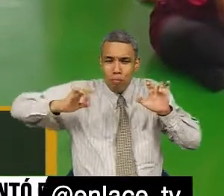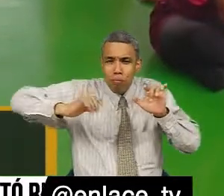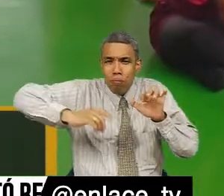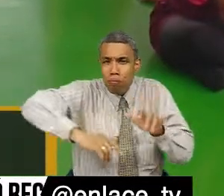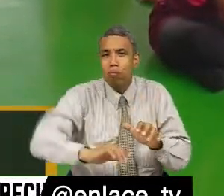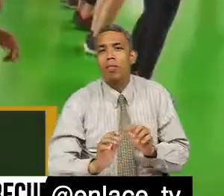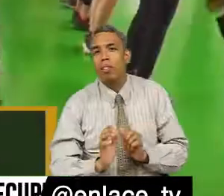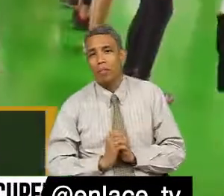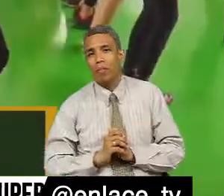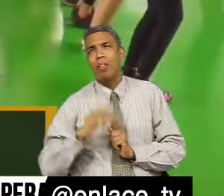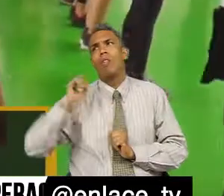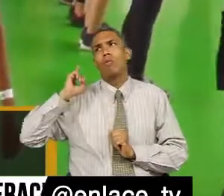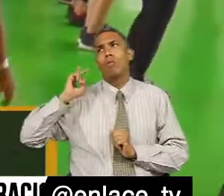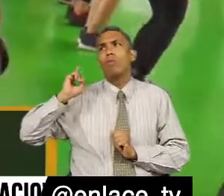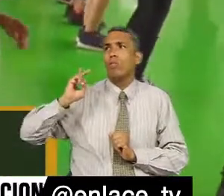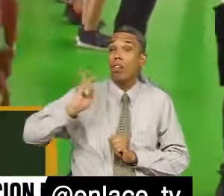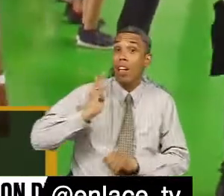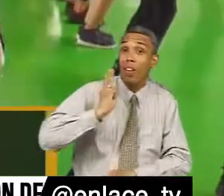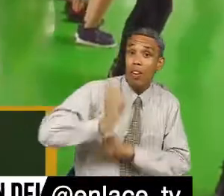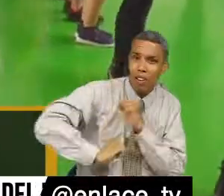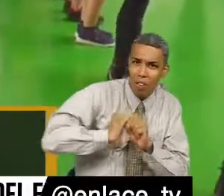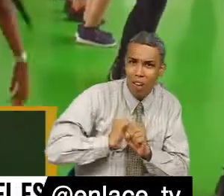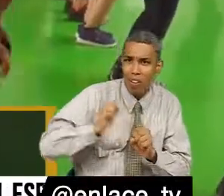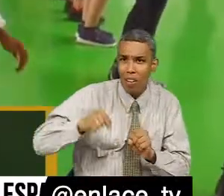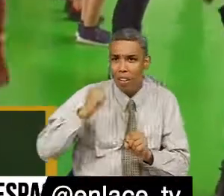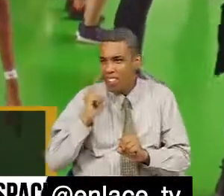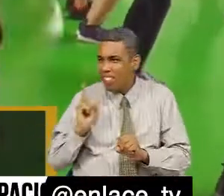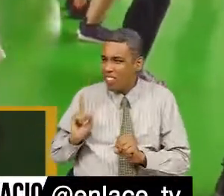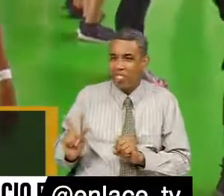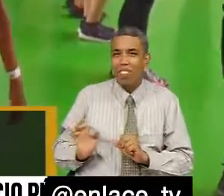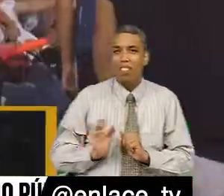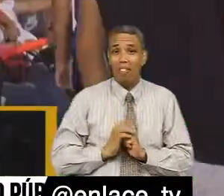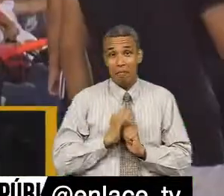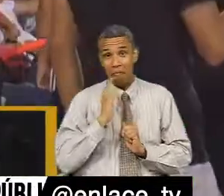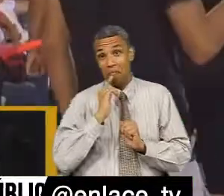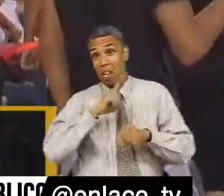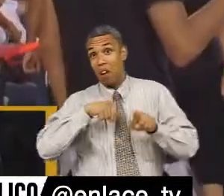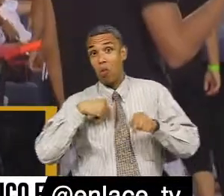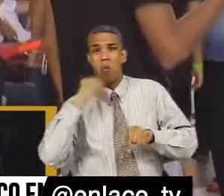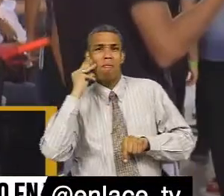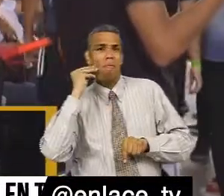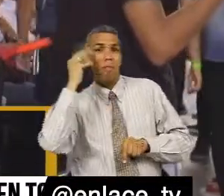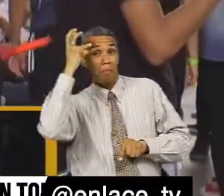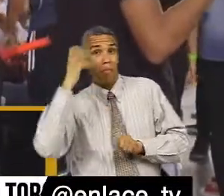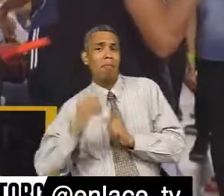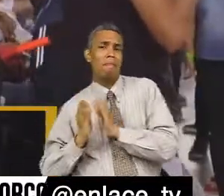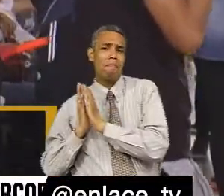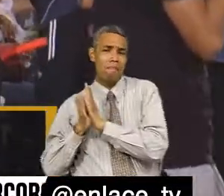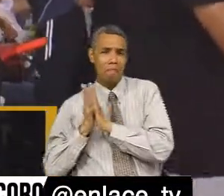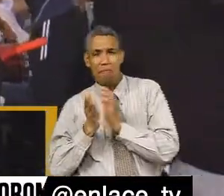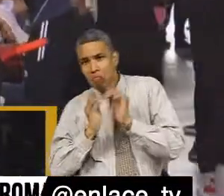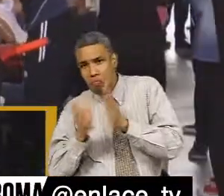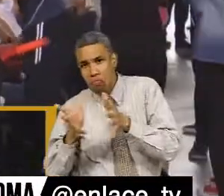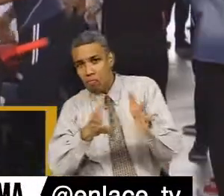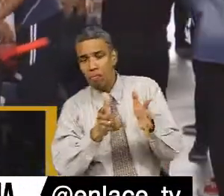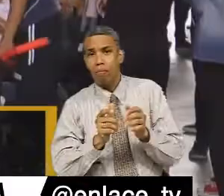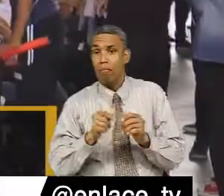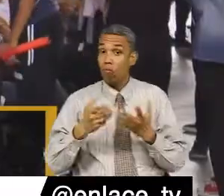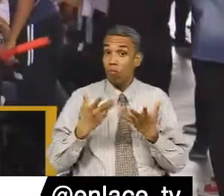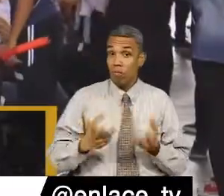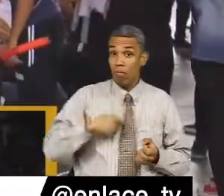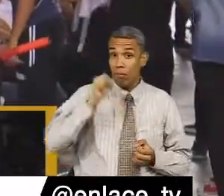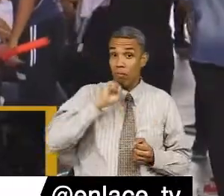Urbana. Talleristas internacionales fueron los encargados de abrir con broche de oro. Queremos que nuestros jóvenes de Barranca Bermeja y a nivel nacional vean que Barranca Bermeja